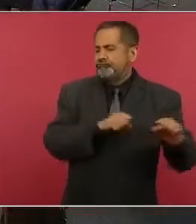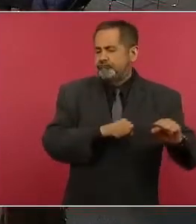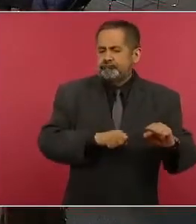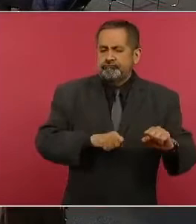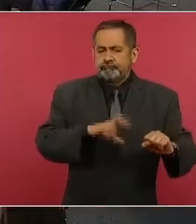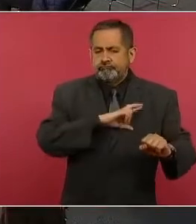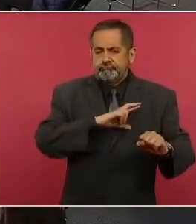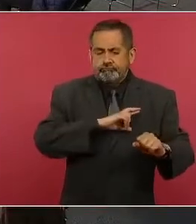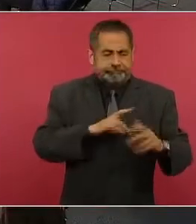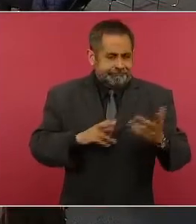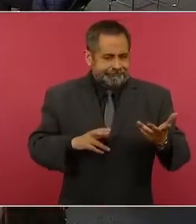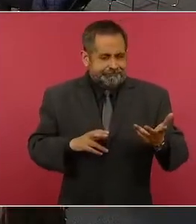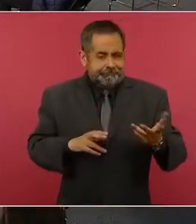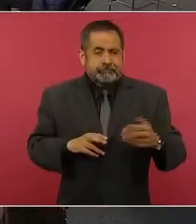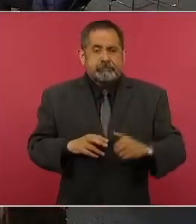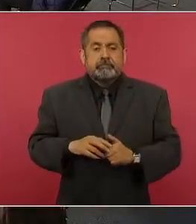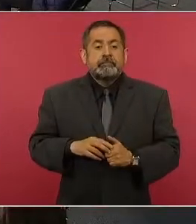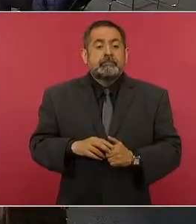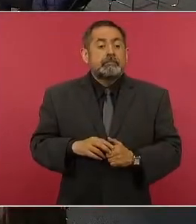que luego de que